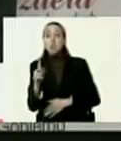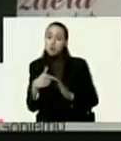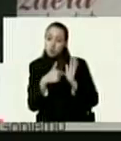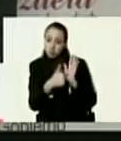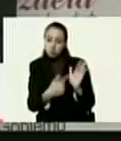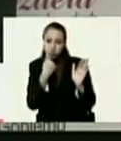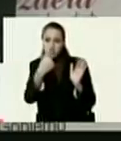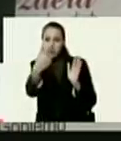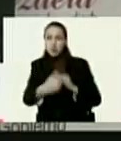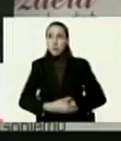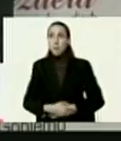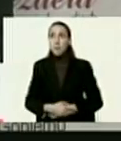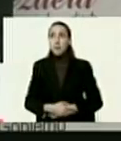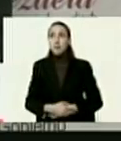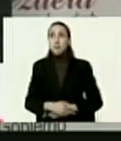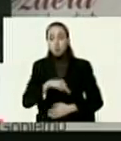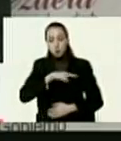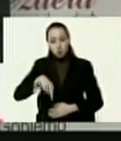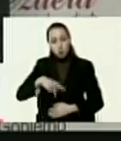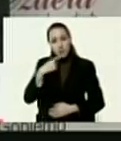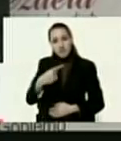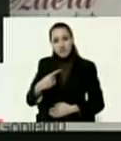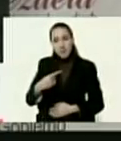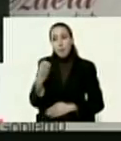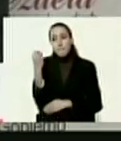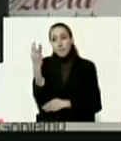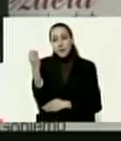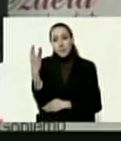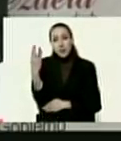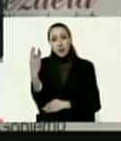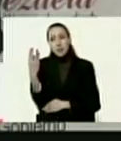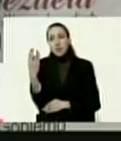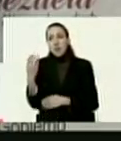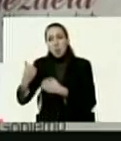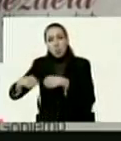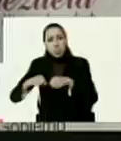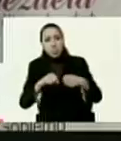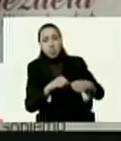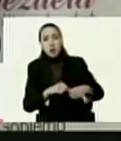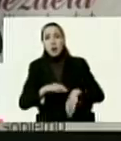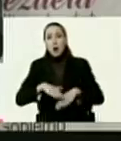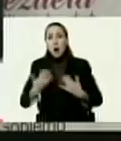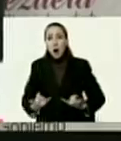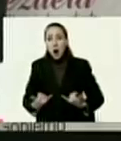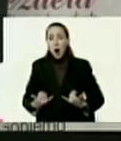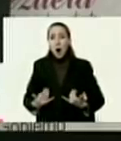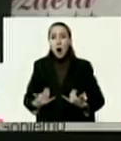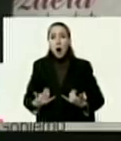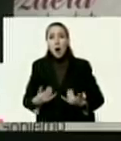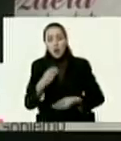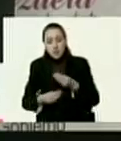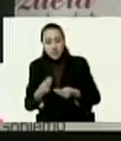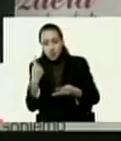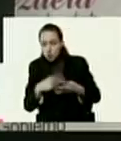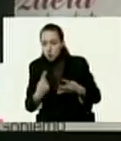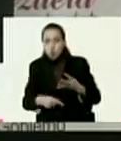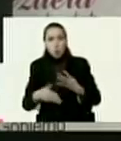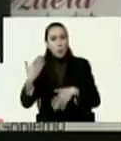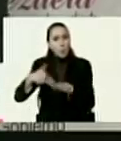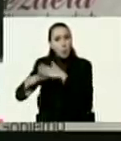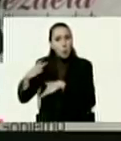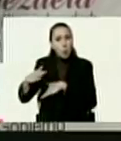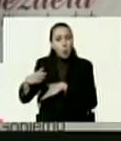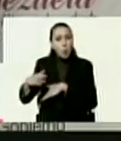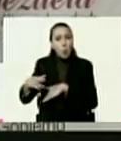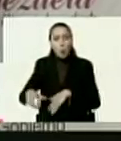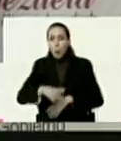de Venezuela. Cuando decíamos que el Parlamento está muy deteriorado, que el Parlamento está muy dañado, es porque han hecho una cantidad de cosas bárbaras.